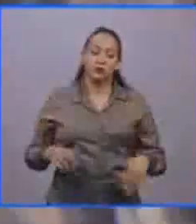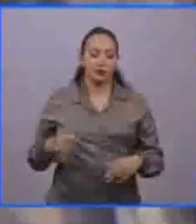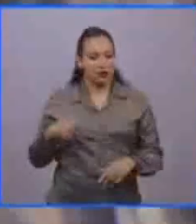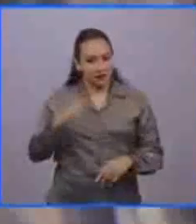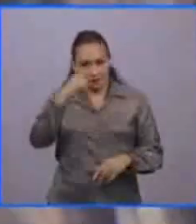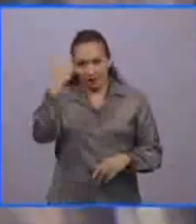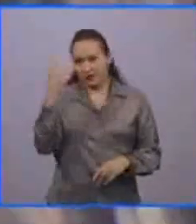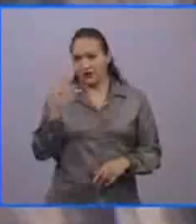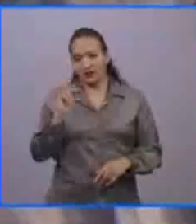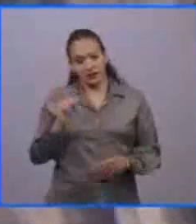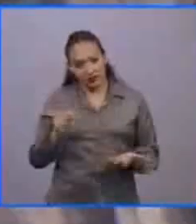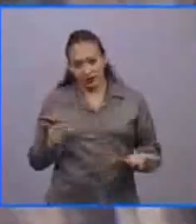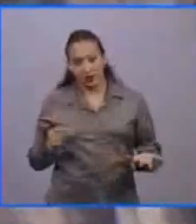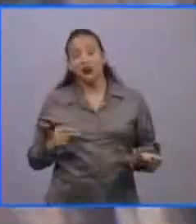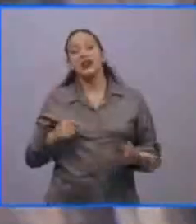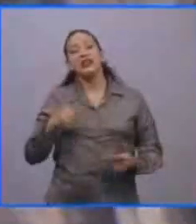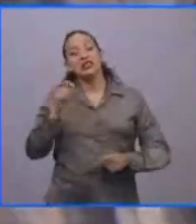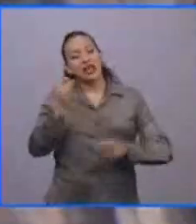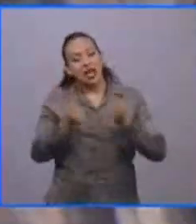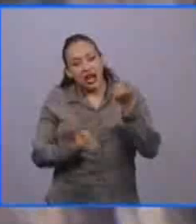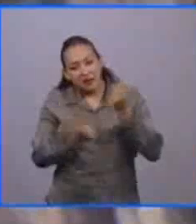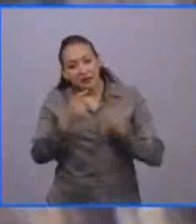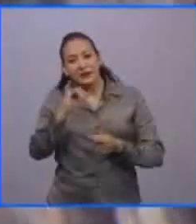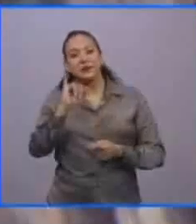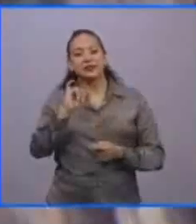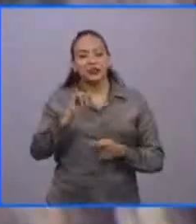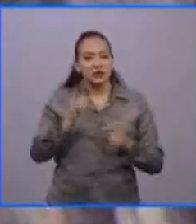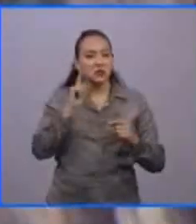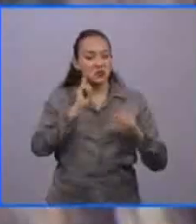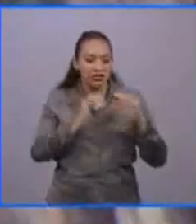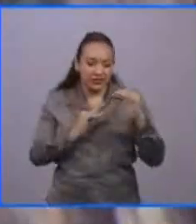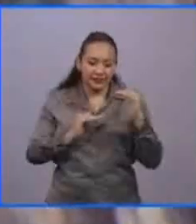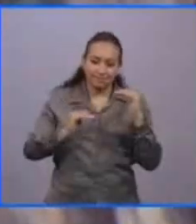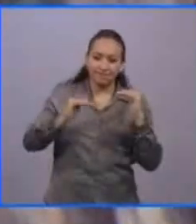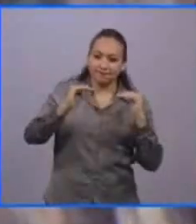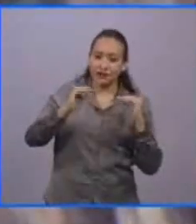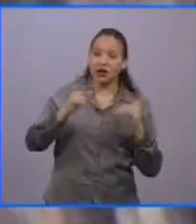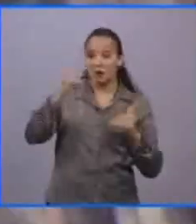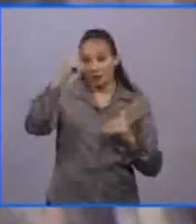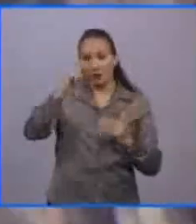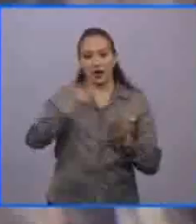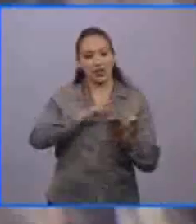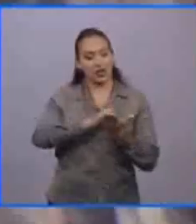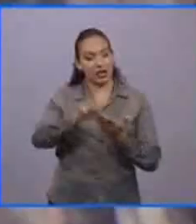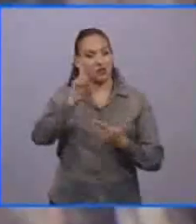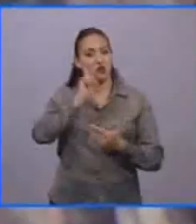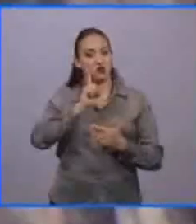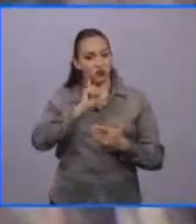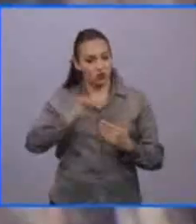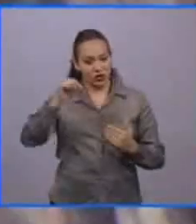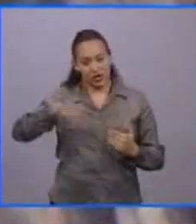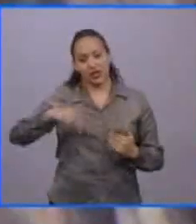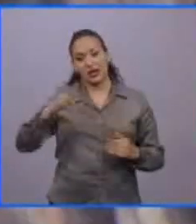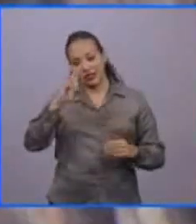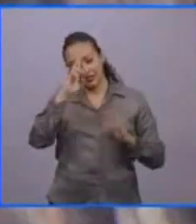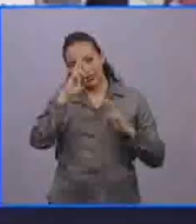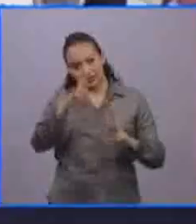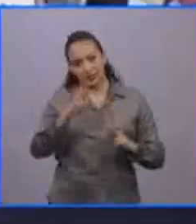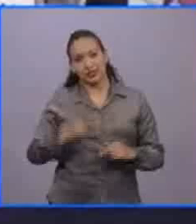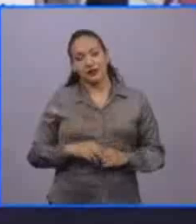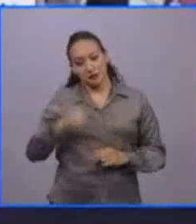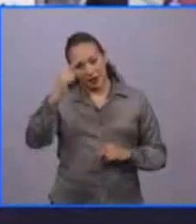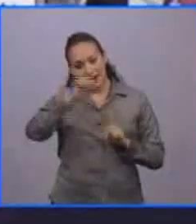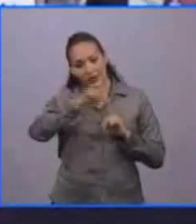de manera poco favorable para fortalecer el ejercicio de los derechos político-electorales de quienes habitamos en este país y en esta